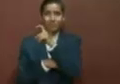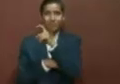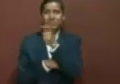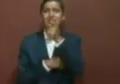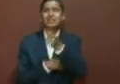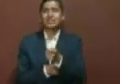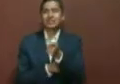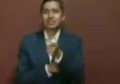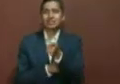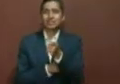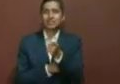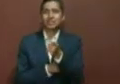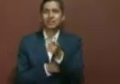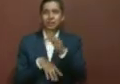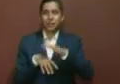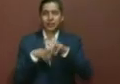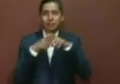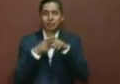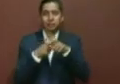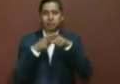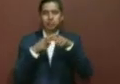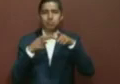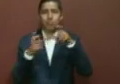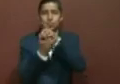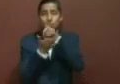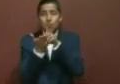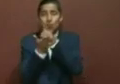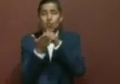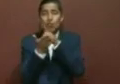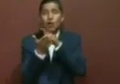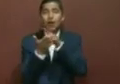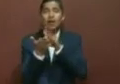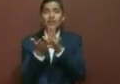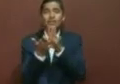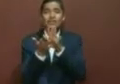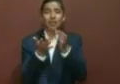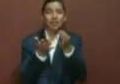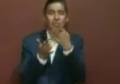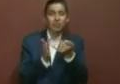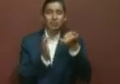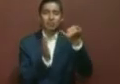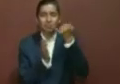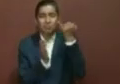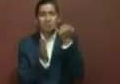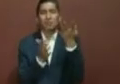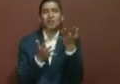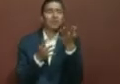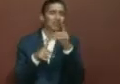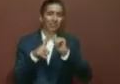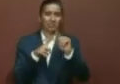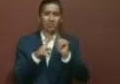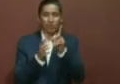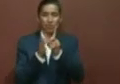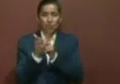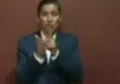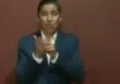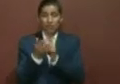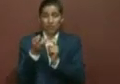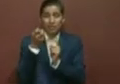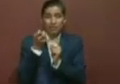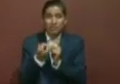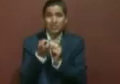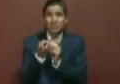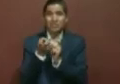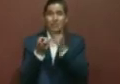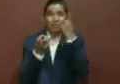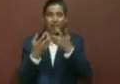que ha crecido el consumo de drogas sintéticas. Entonces, el consumo de drogas sintéticas asociado con